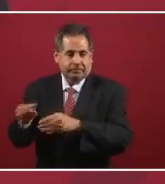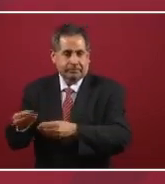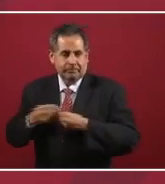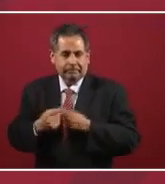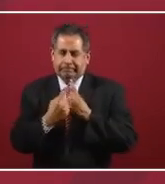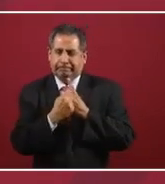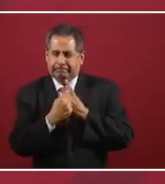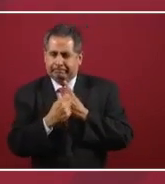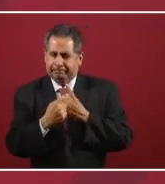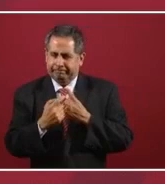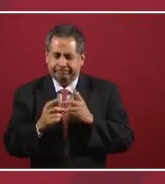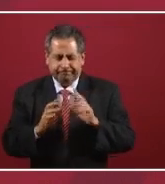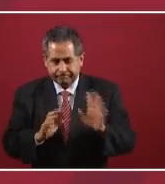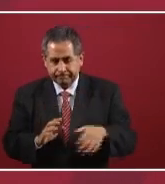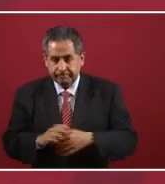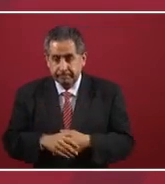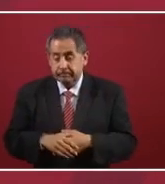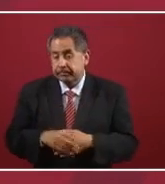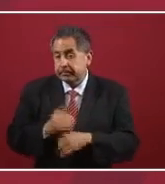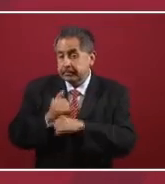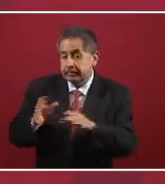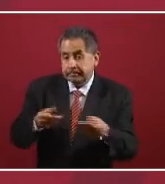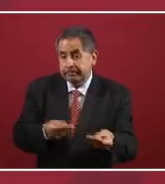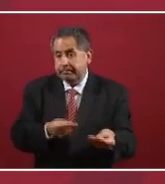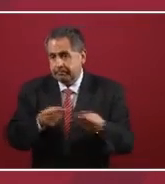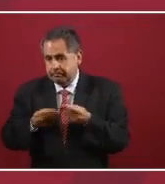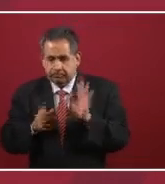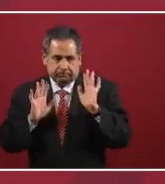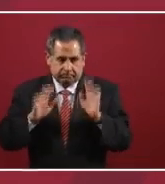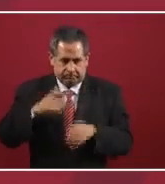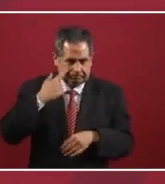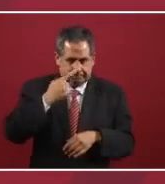porque la información que tengo sobre las remesas, o sea, cada quien